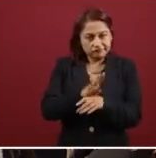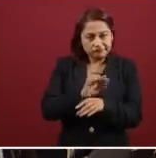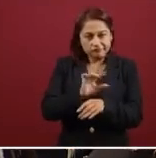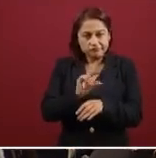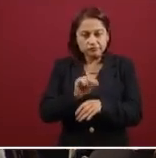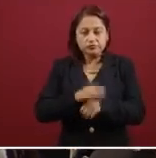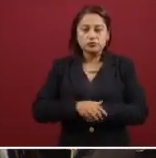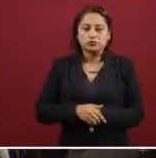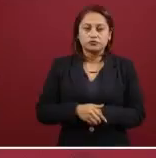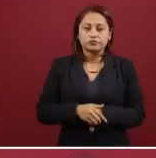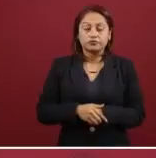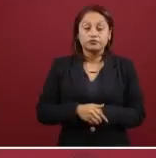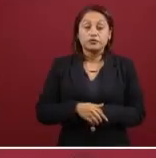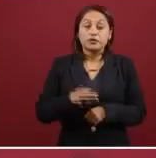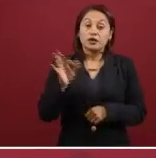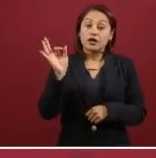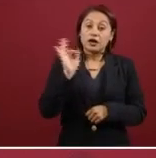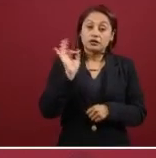es conveniente